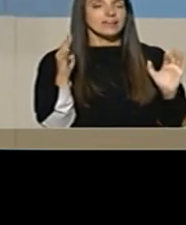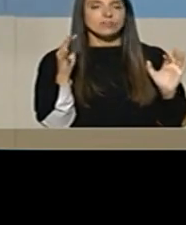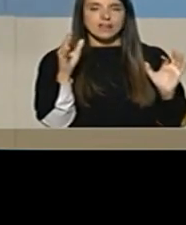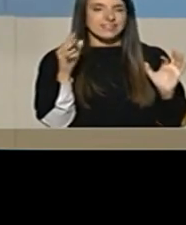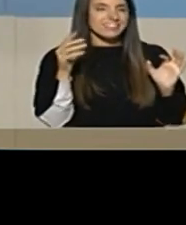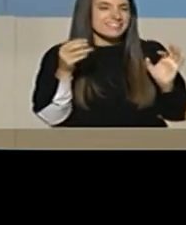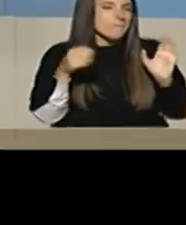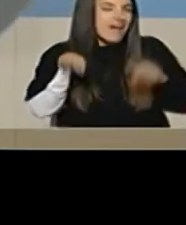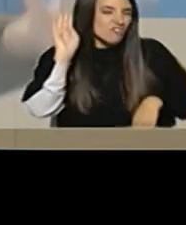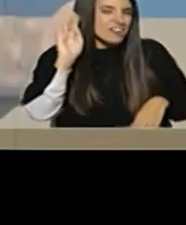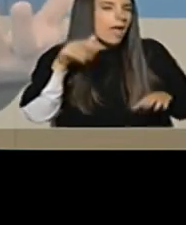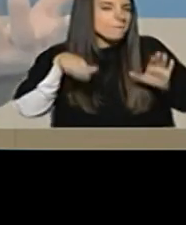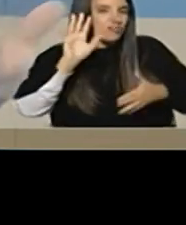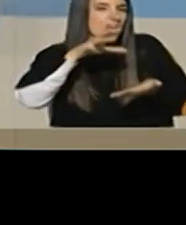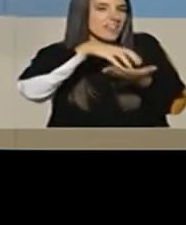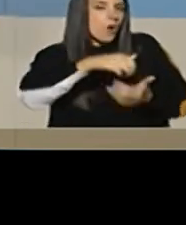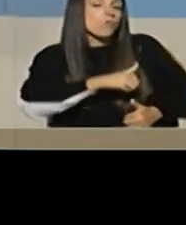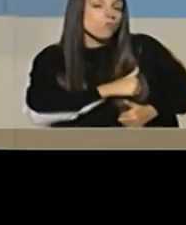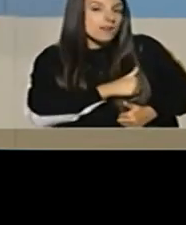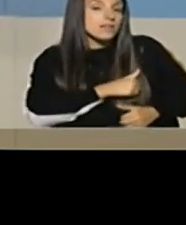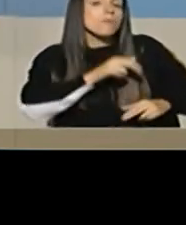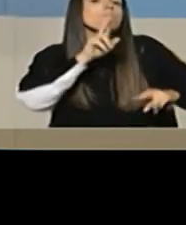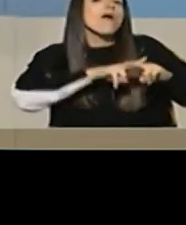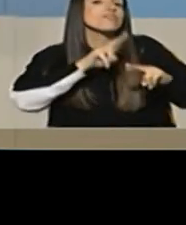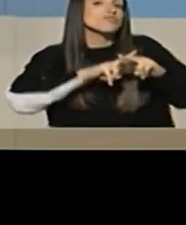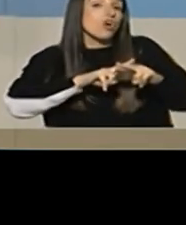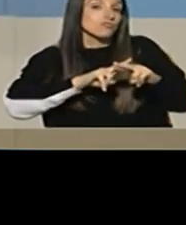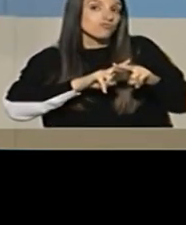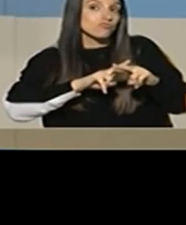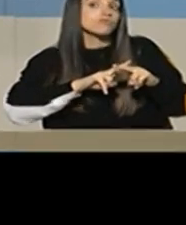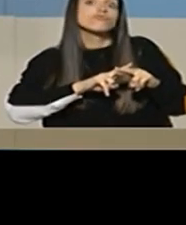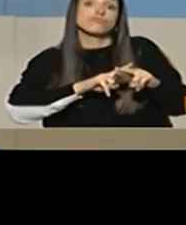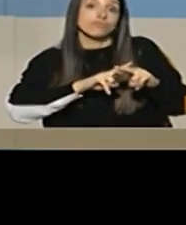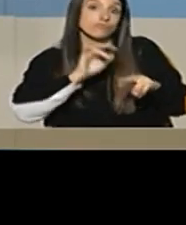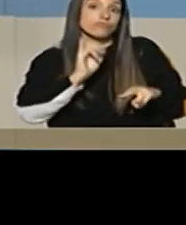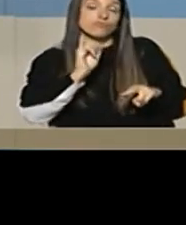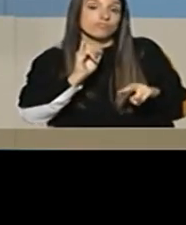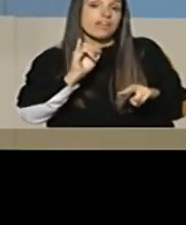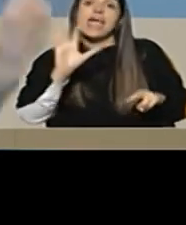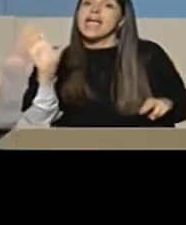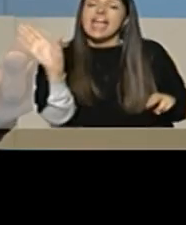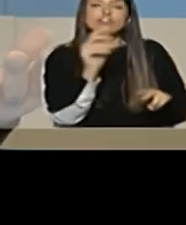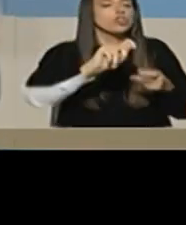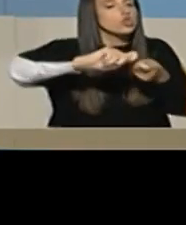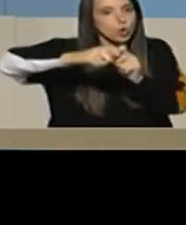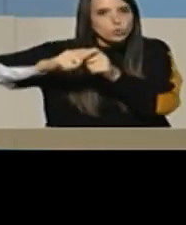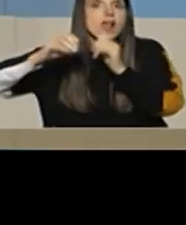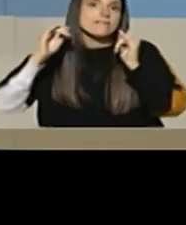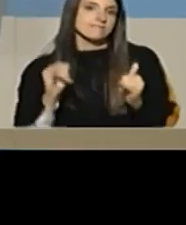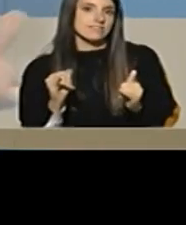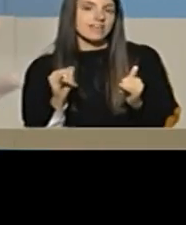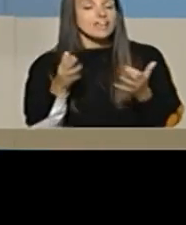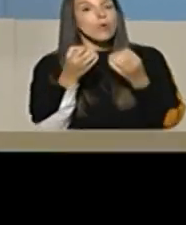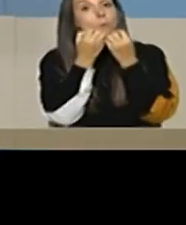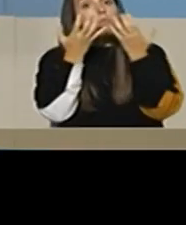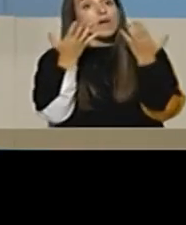en la mayoría de los cuarteles hubieron muertos, sí en todos hubo tortura, y eso estaría